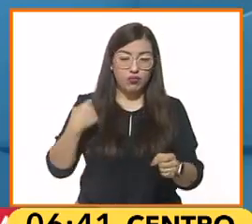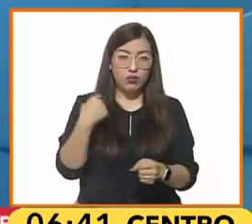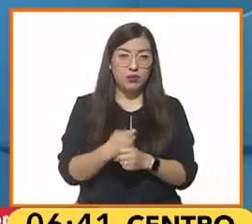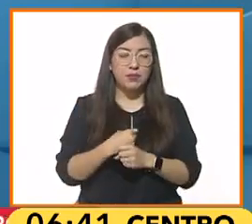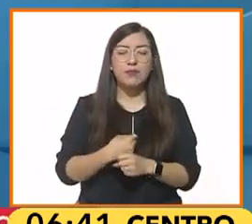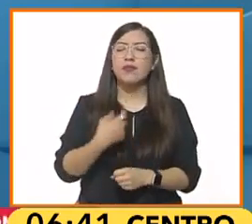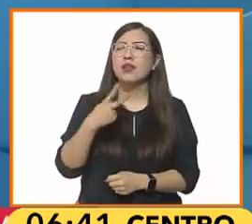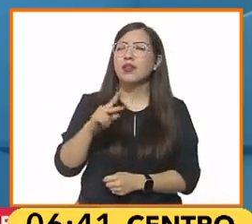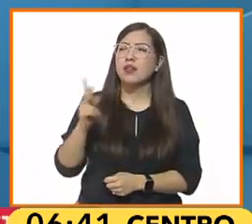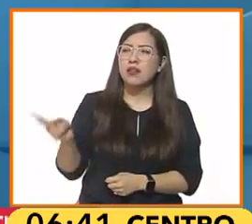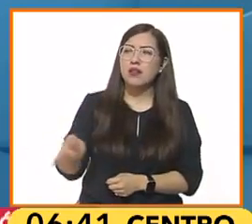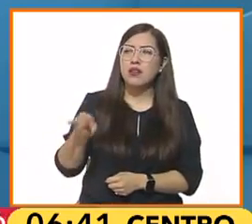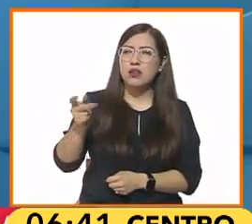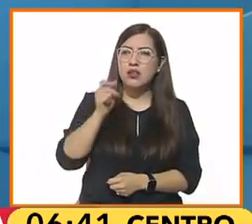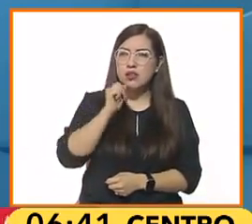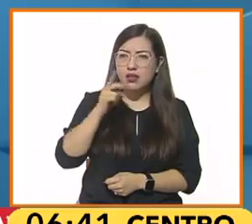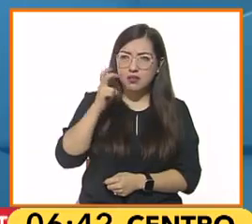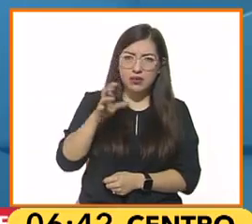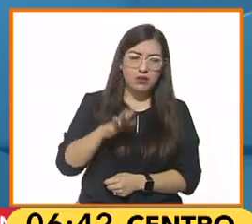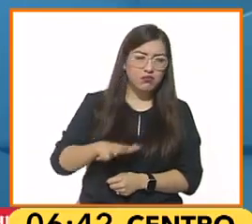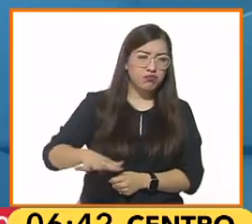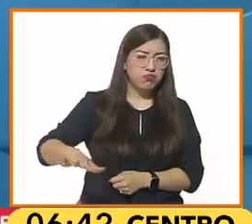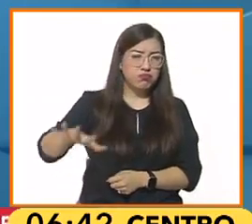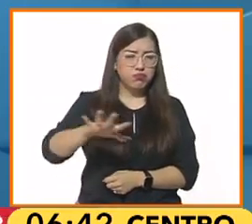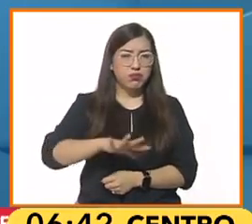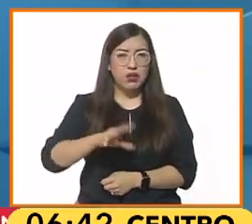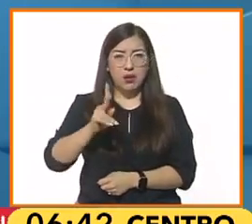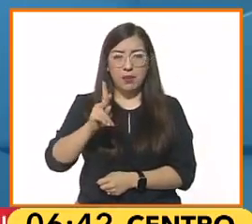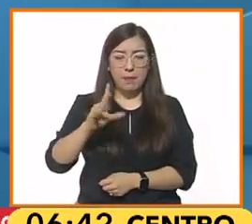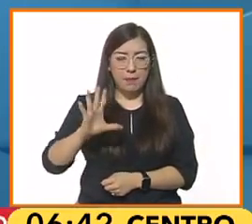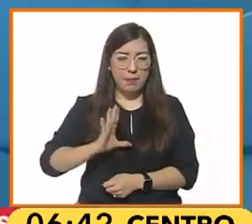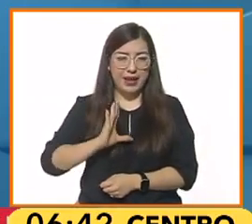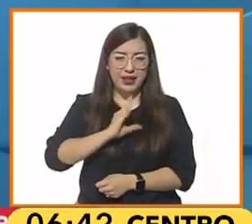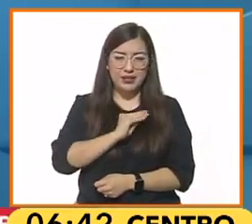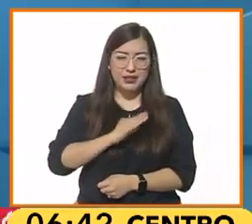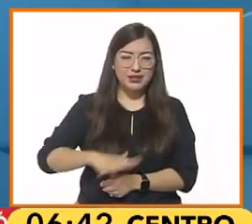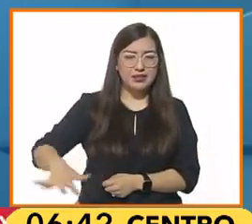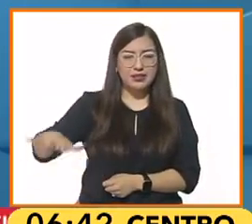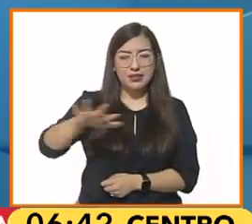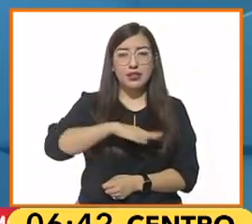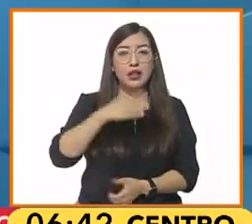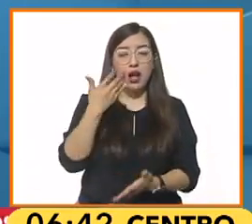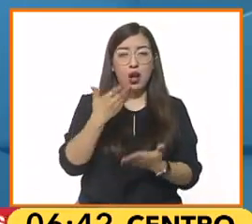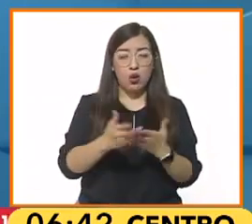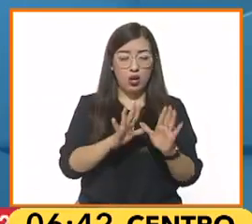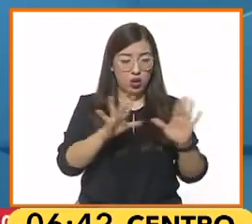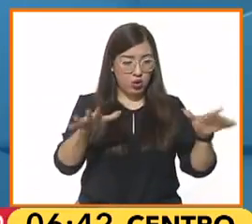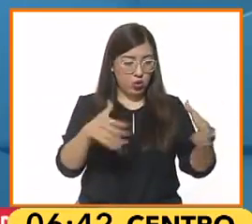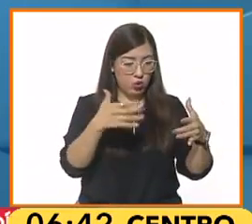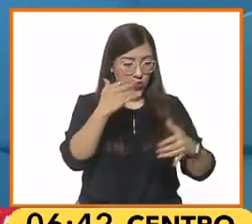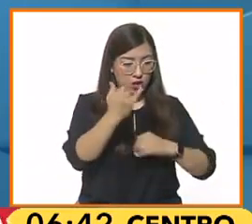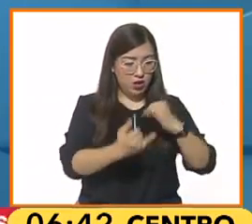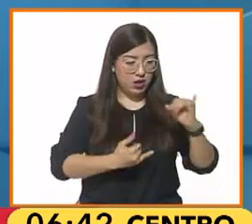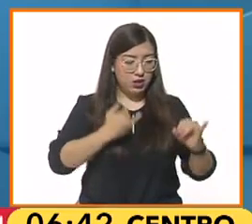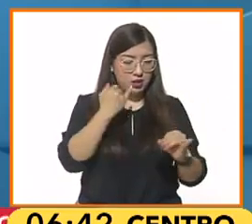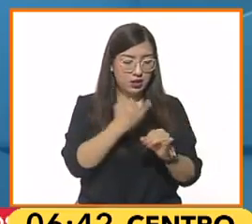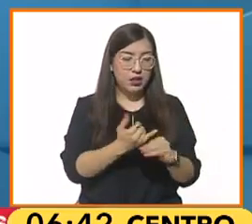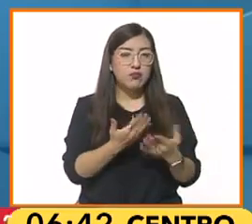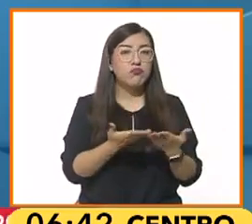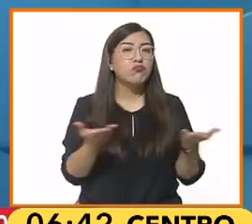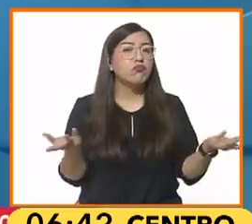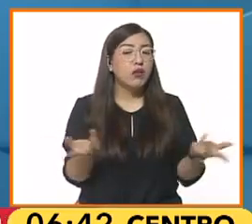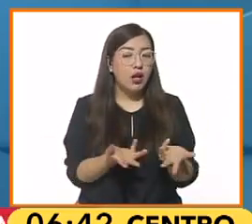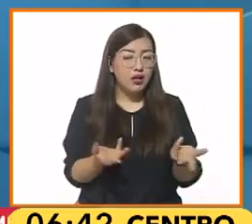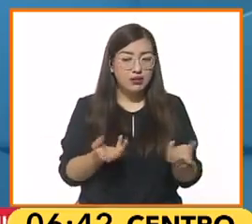está intensificando hacia esa otra parte de Palestina. La comunidad internacional, profesor, ¿qué papel debería